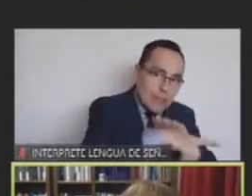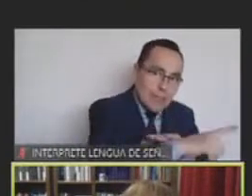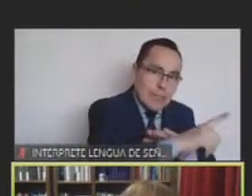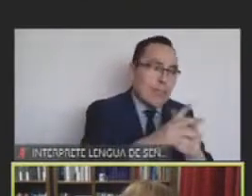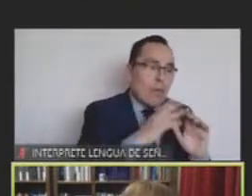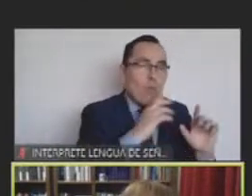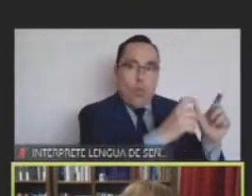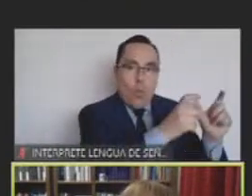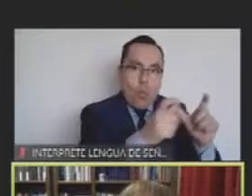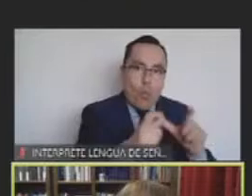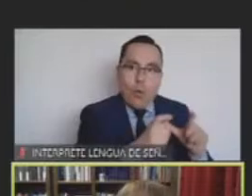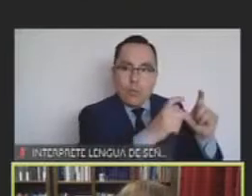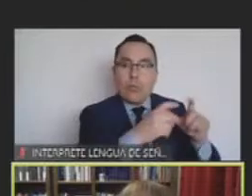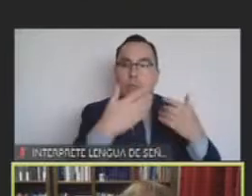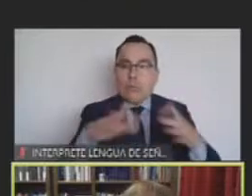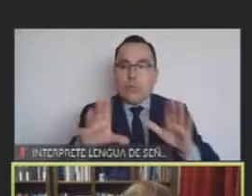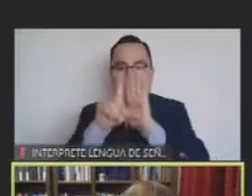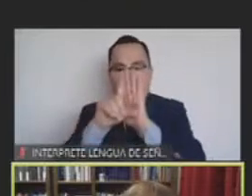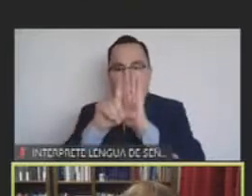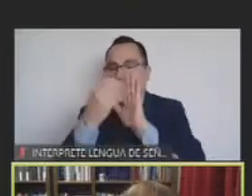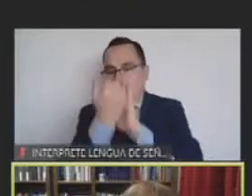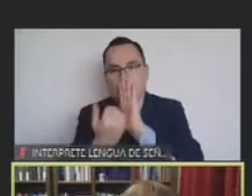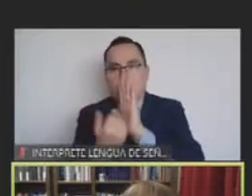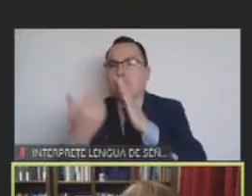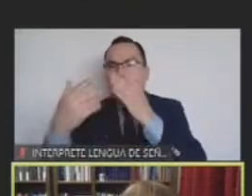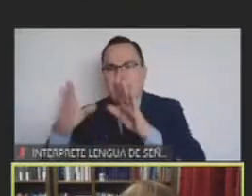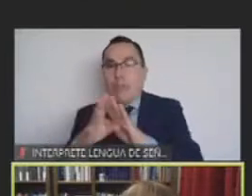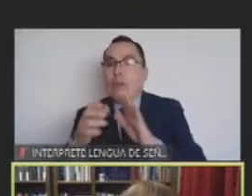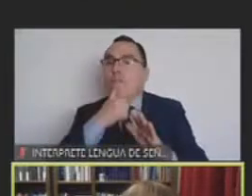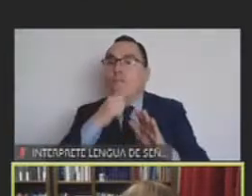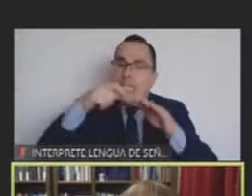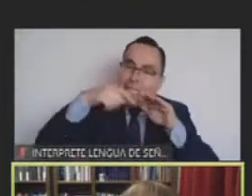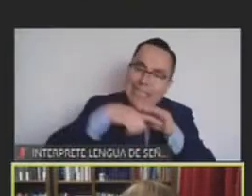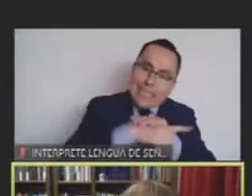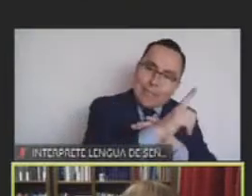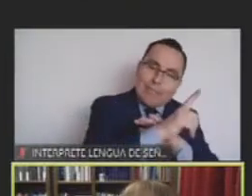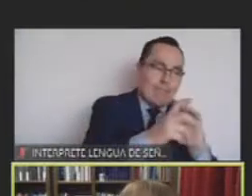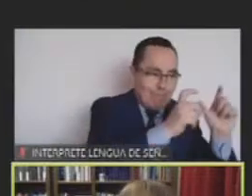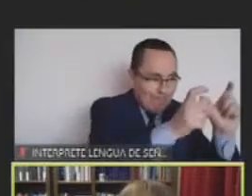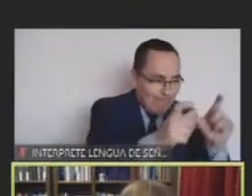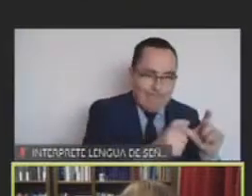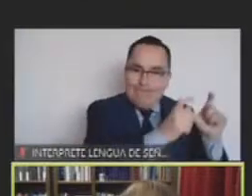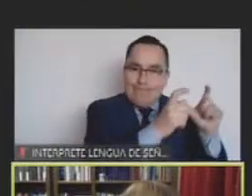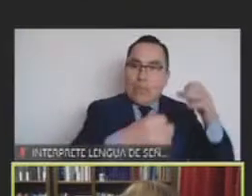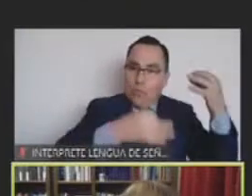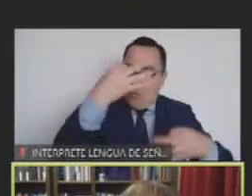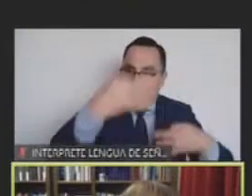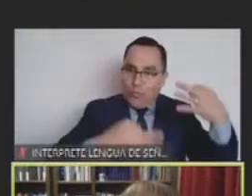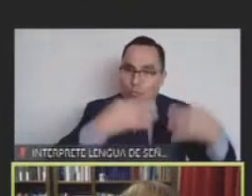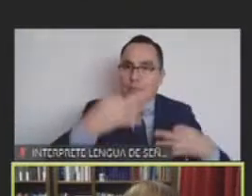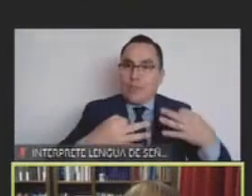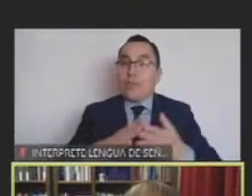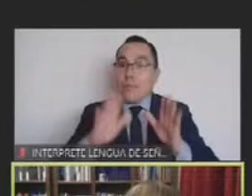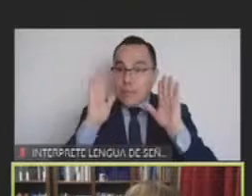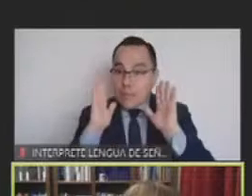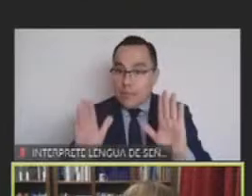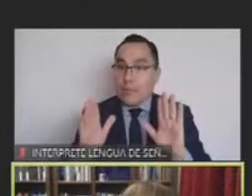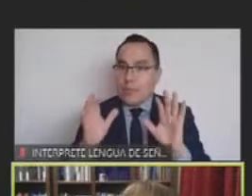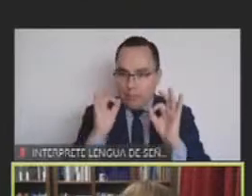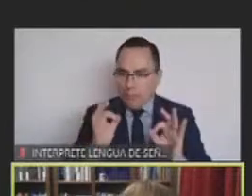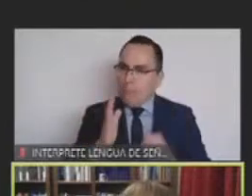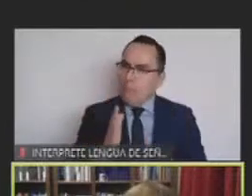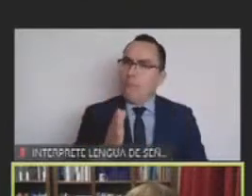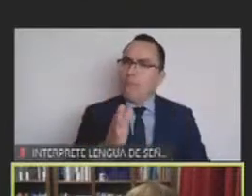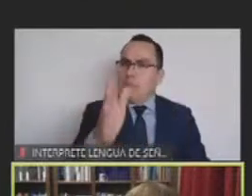están preestablecidos para efectos de que nuestra función de administración de justicia no solamente sea formalmente correcta e